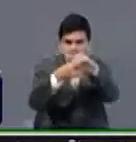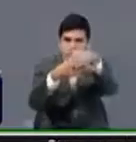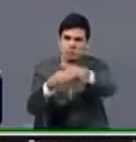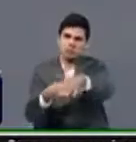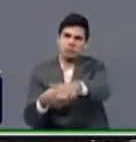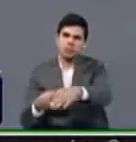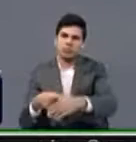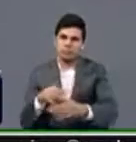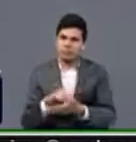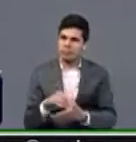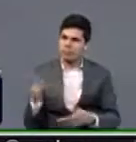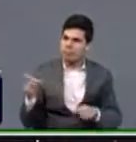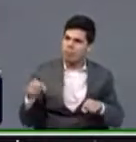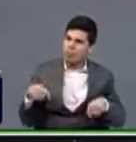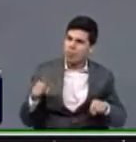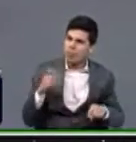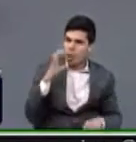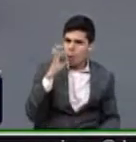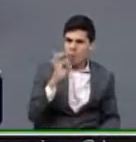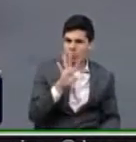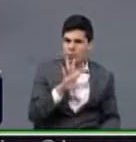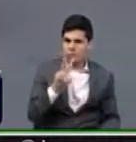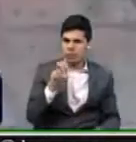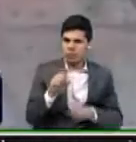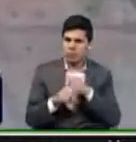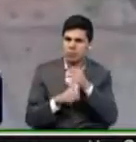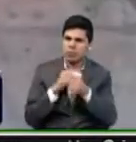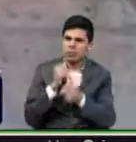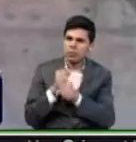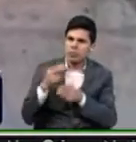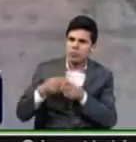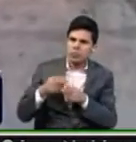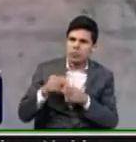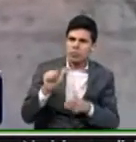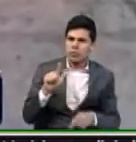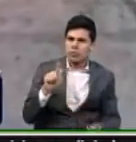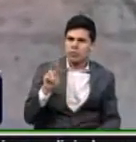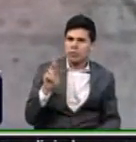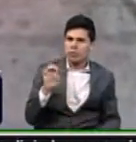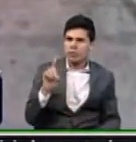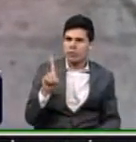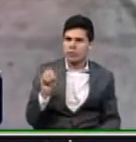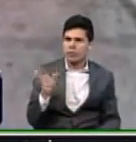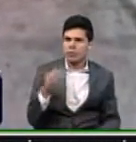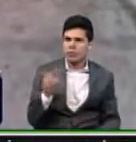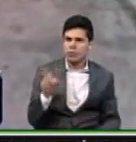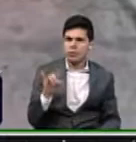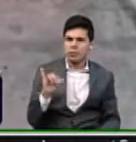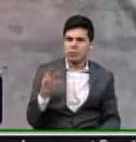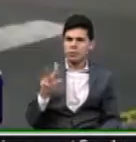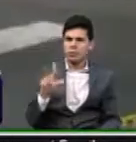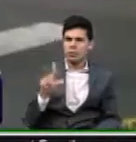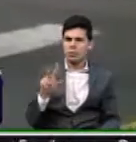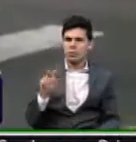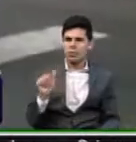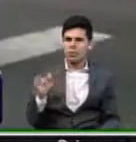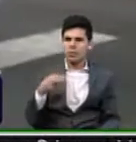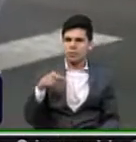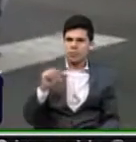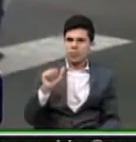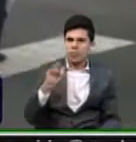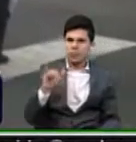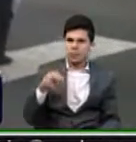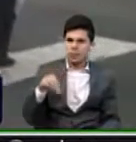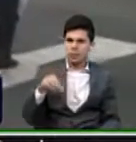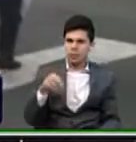allí cuando embistió al motociclista, un hombre de 57 años, identificado como Alfredo Silva Patiño. Dicen las personas que auxiliaron al hombre,